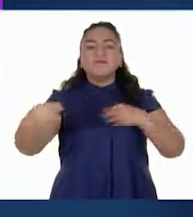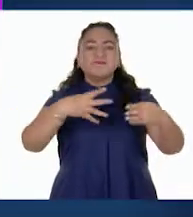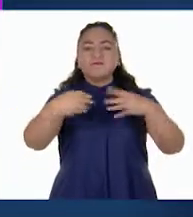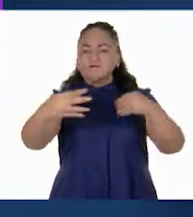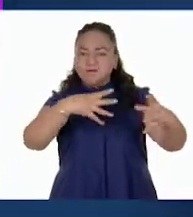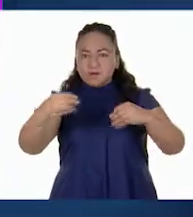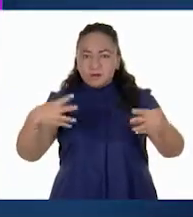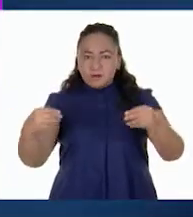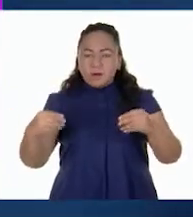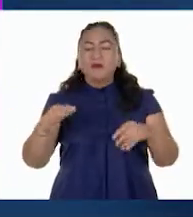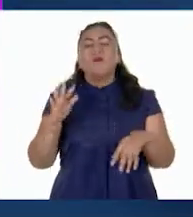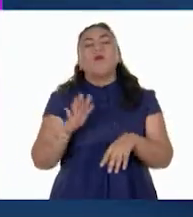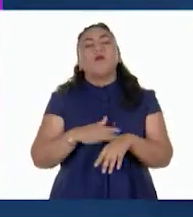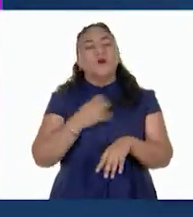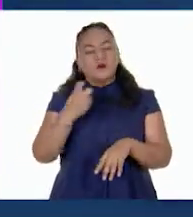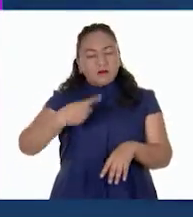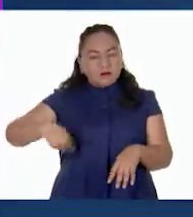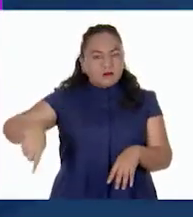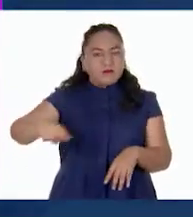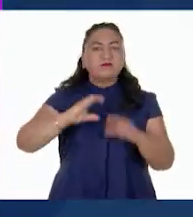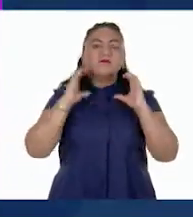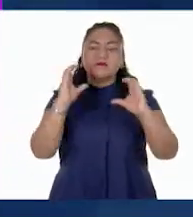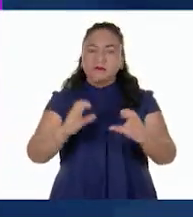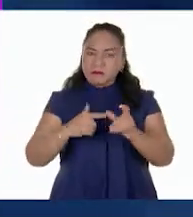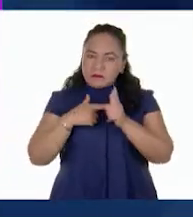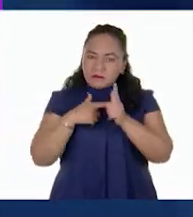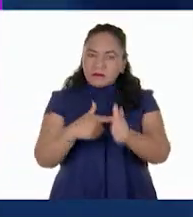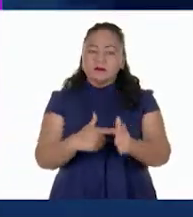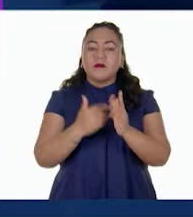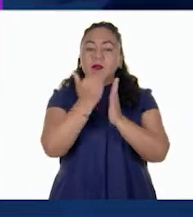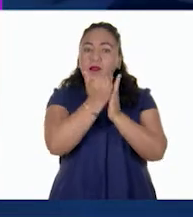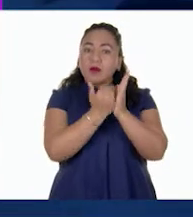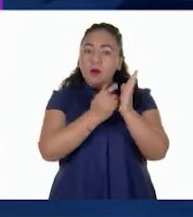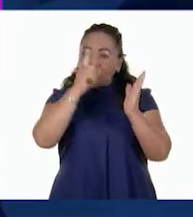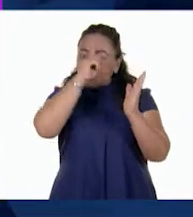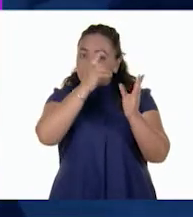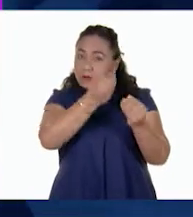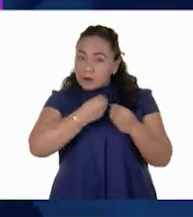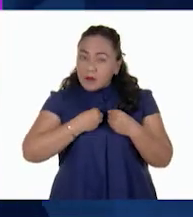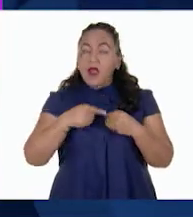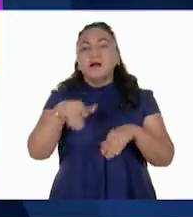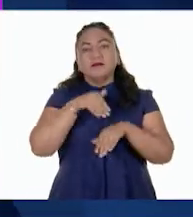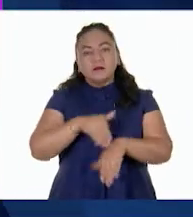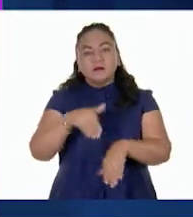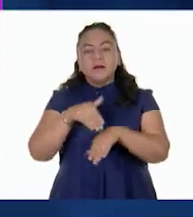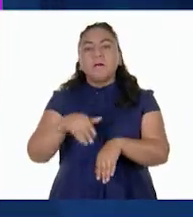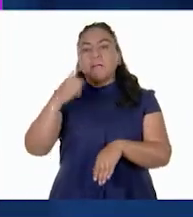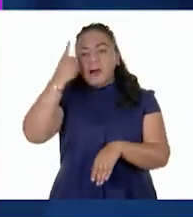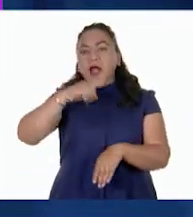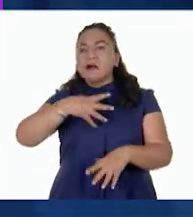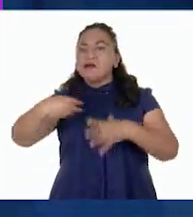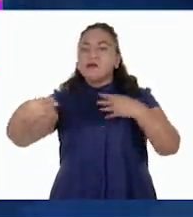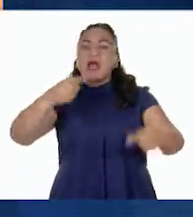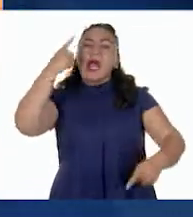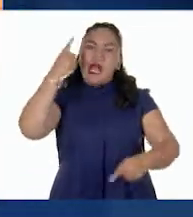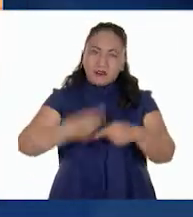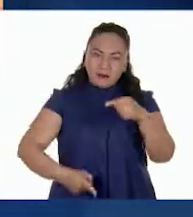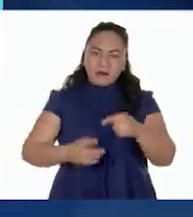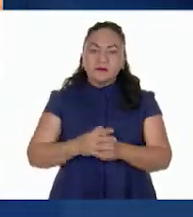las personas. Por eso hay que continuar cuidándonos siguiendo las buenas prácticas que ya todos conocemos para evitar contagiarnos.